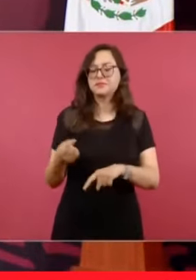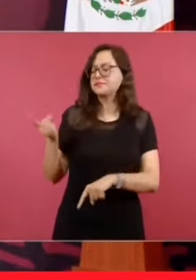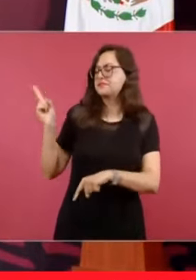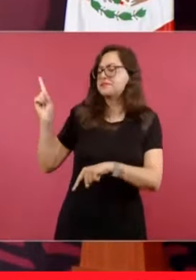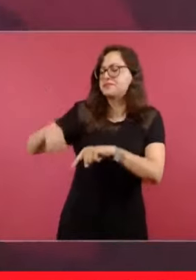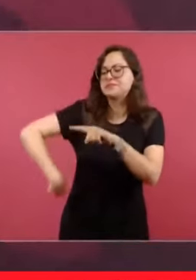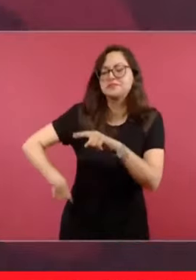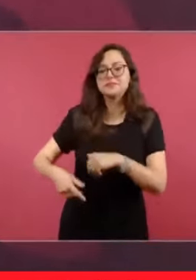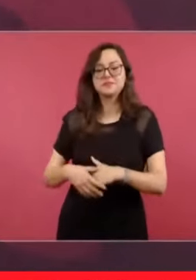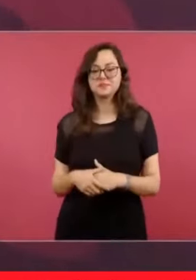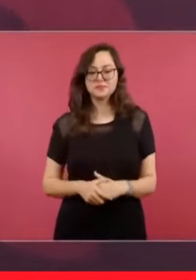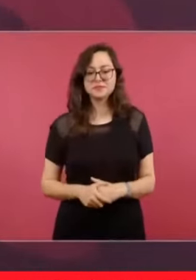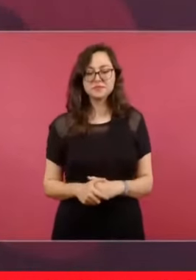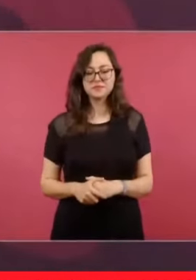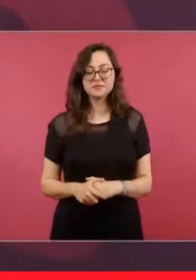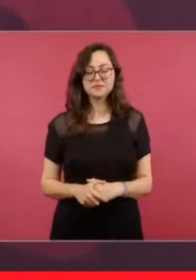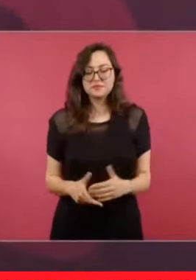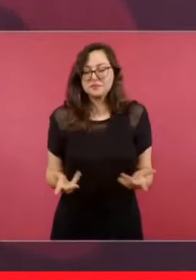que